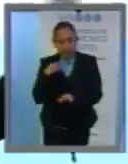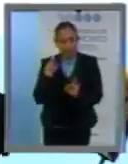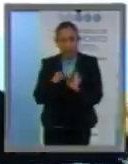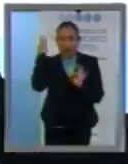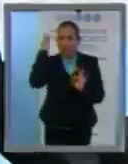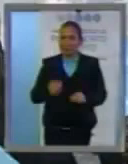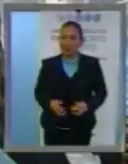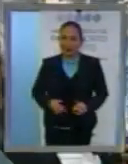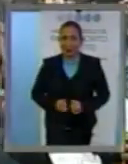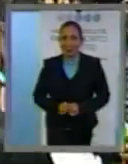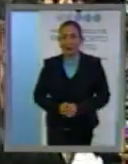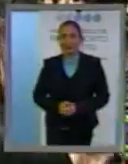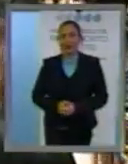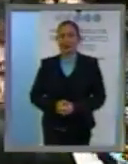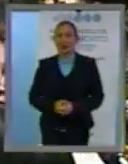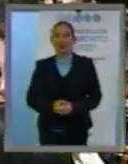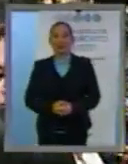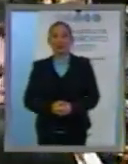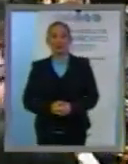términos.